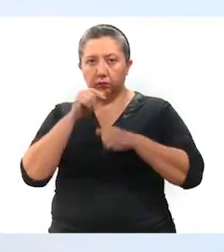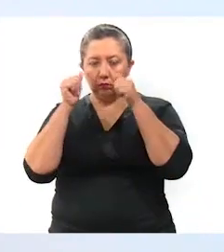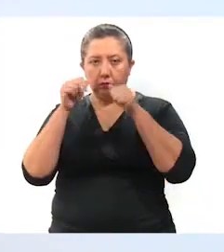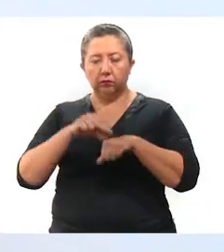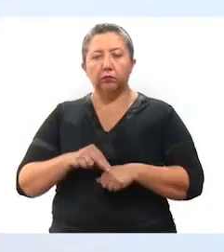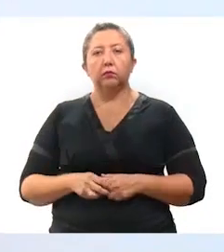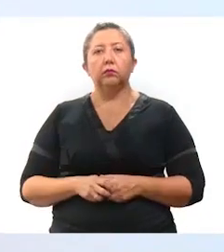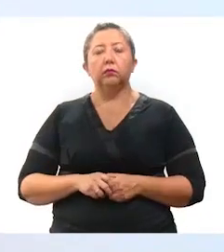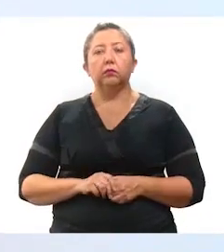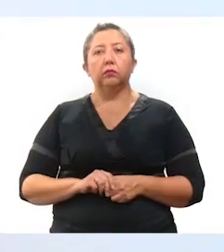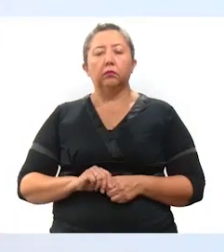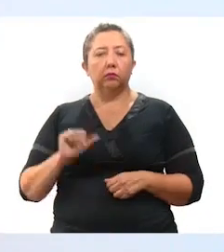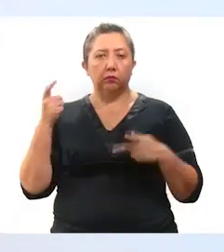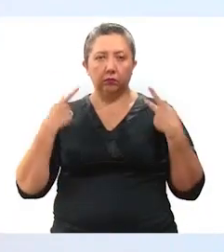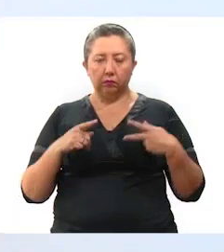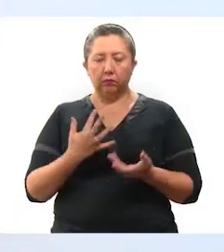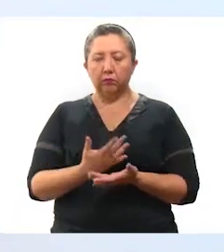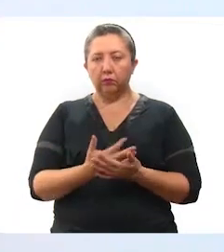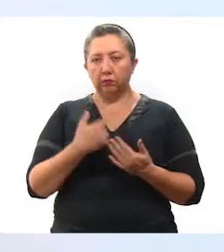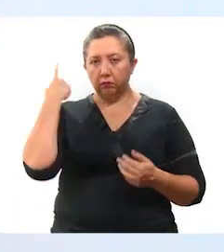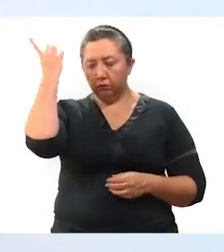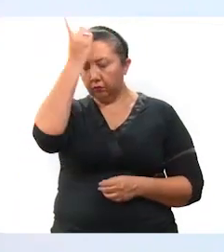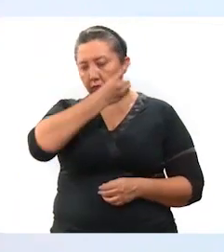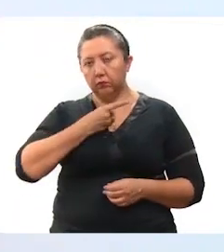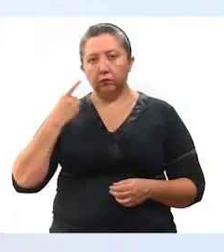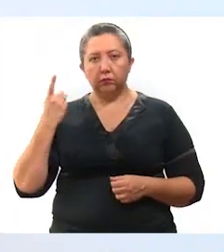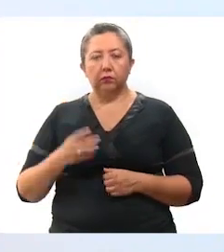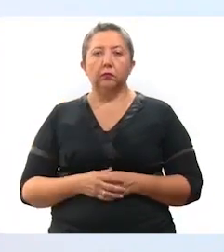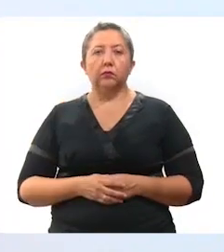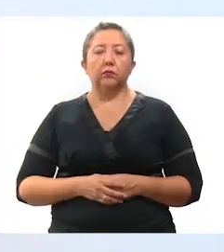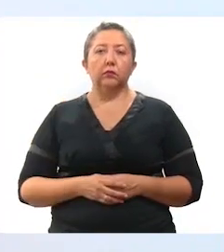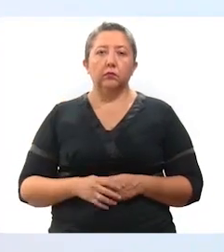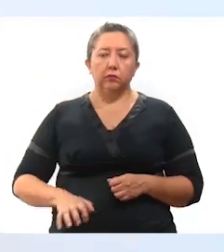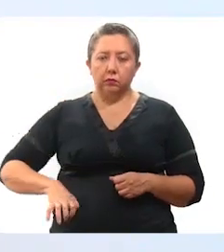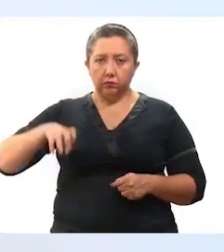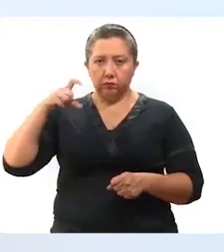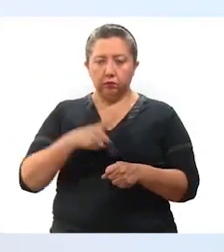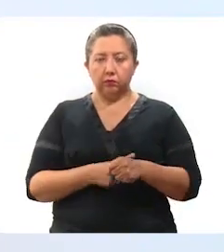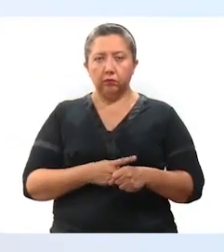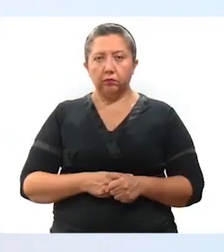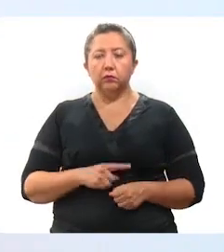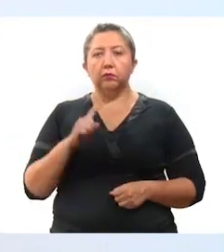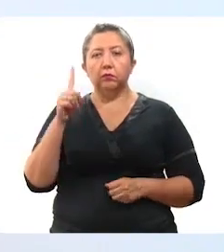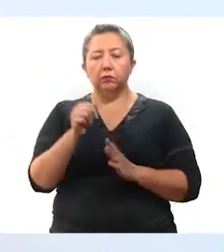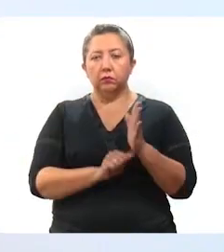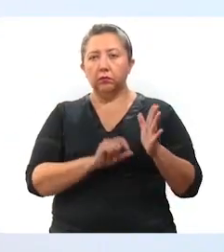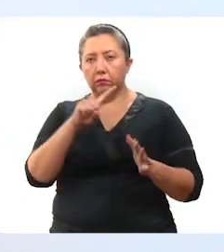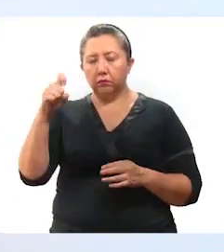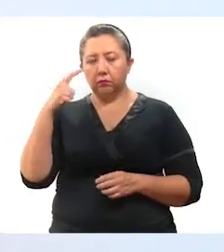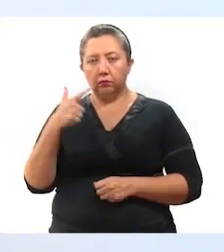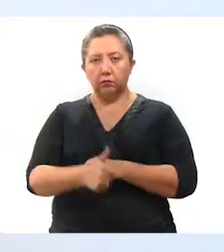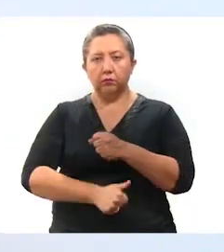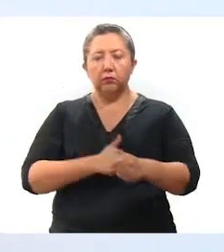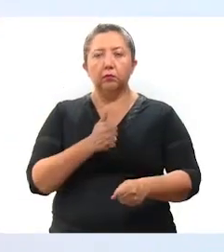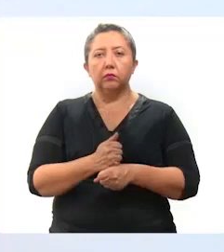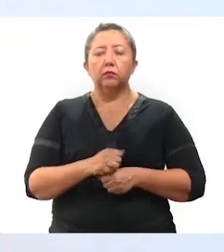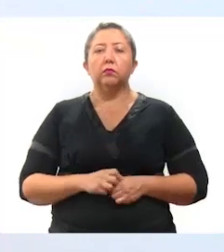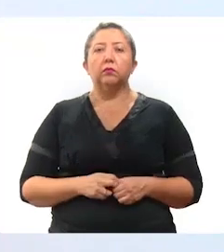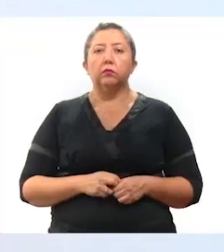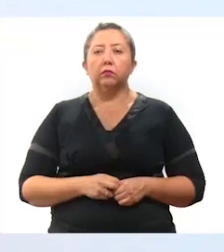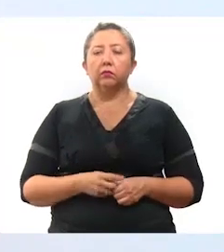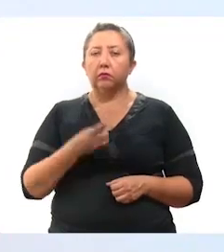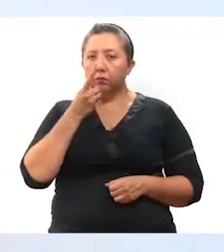y en aislamiento total. Hay otros pacientes a la espera de diagnóstico. El rango de edad de los casos es de 1 mes a 107